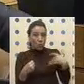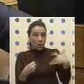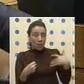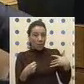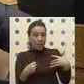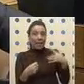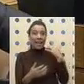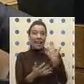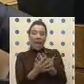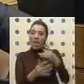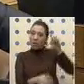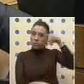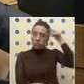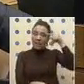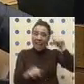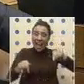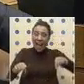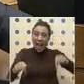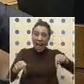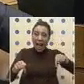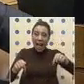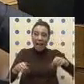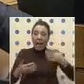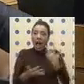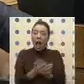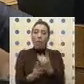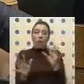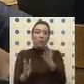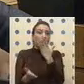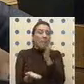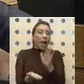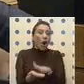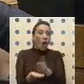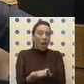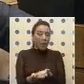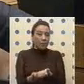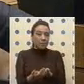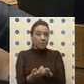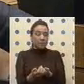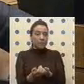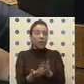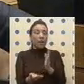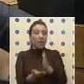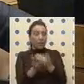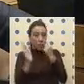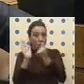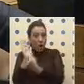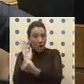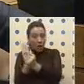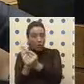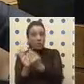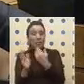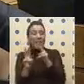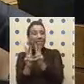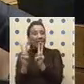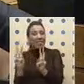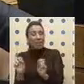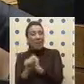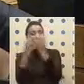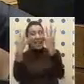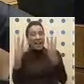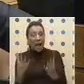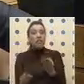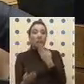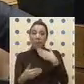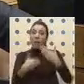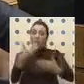a que haya una conciencia de que aquí hay algo que mejorar. Así como tenemos que reconocer que también en el tema de las cárceles se ha